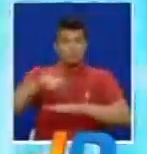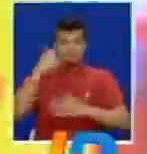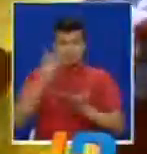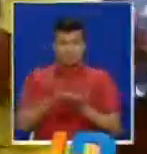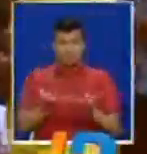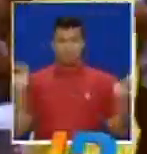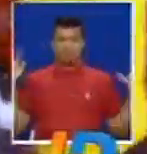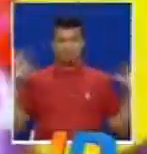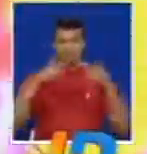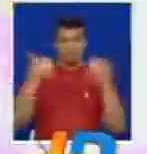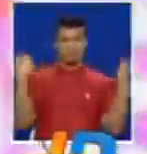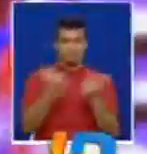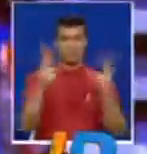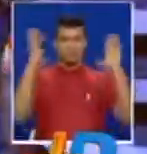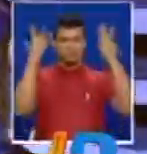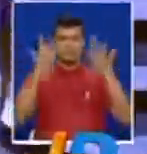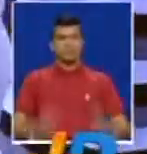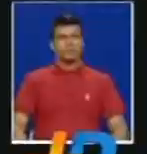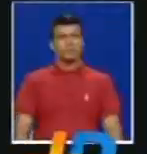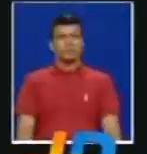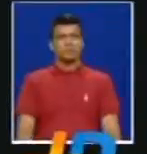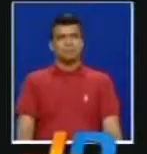fiestas.